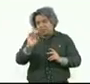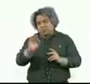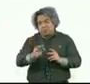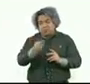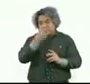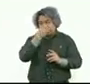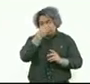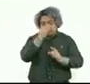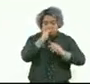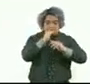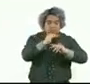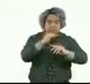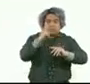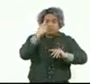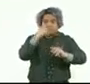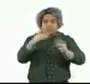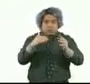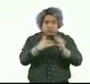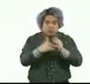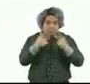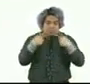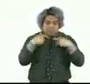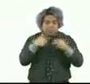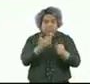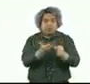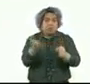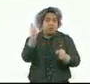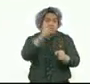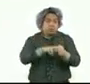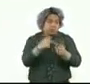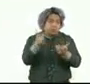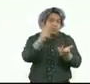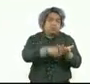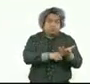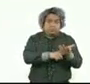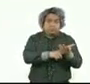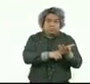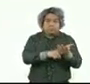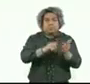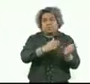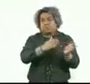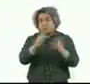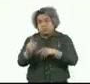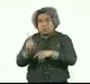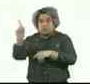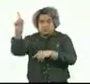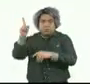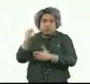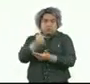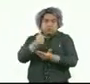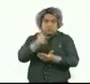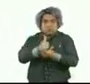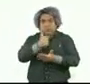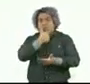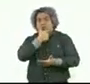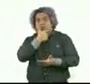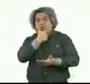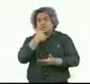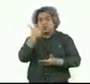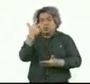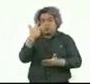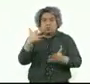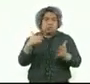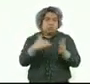tener casi 7.000 camas ocupadas en este incremento de casos. La ciudad de Londres, con 8.9 millones de